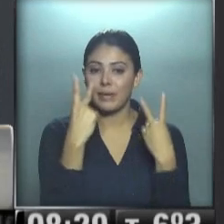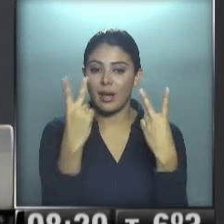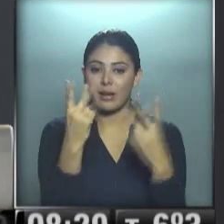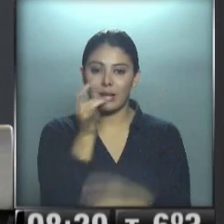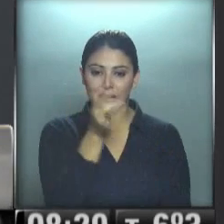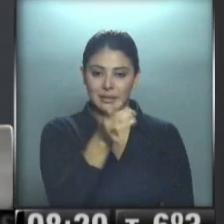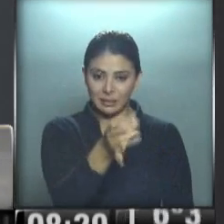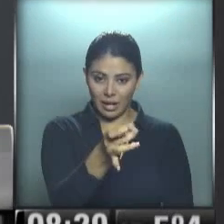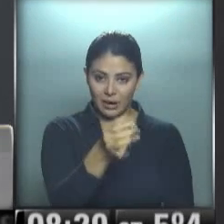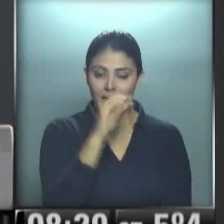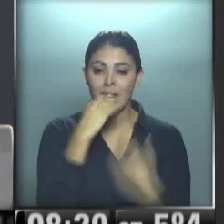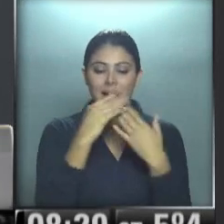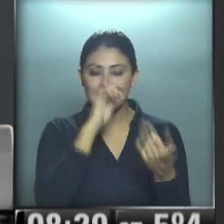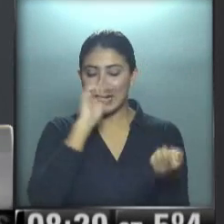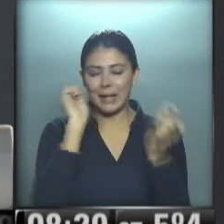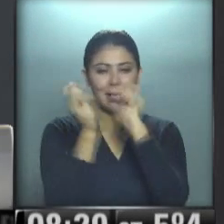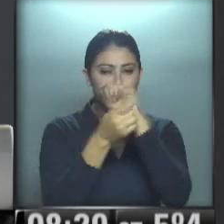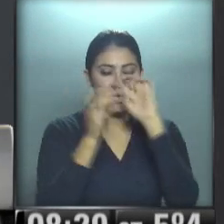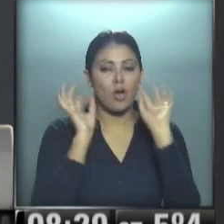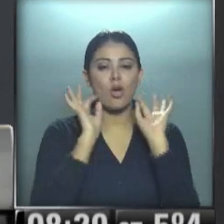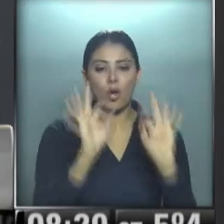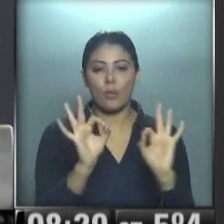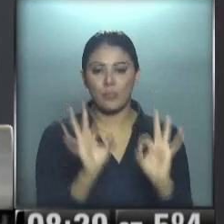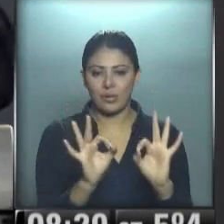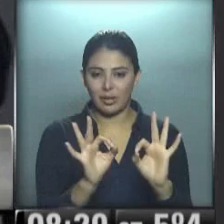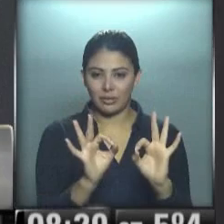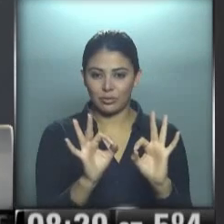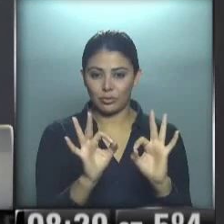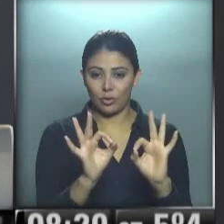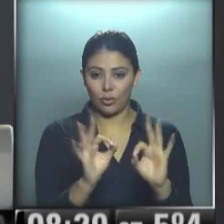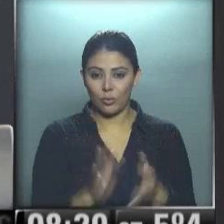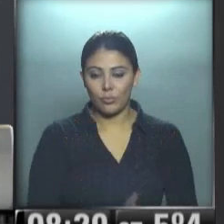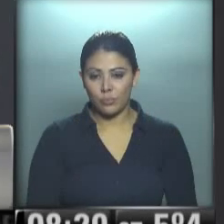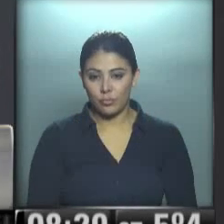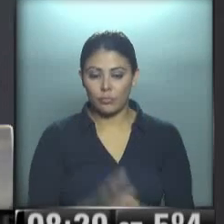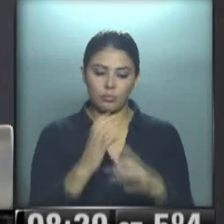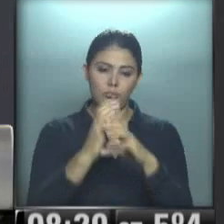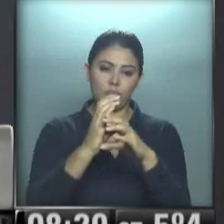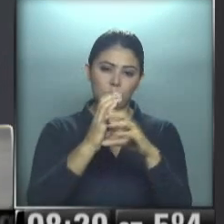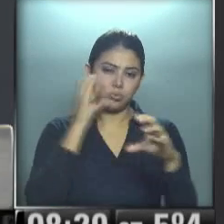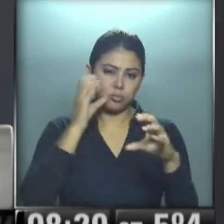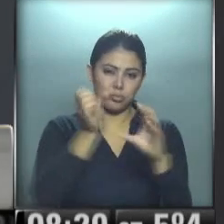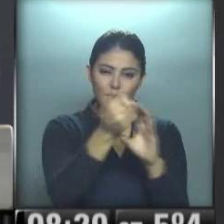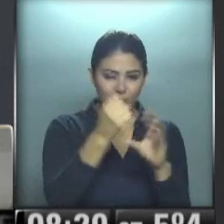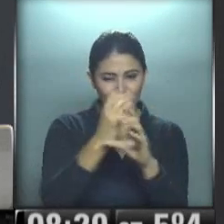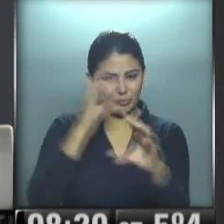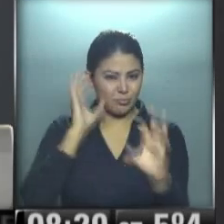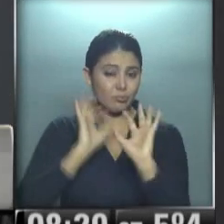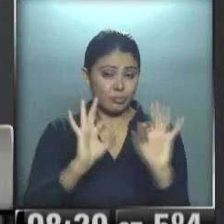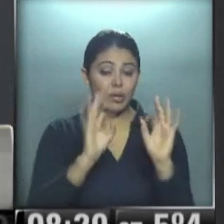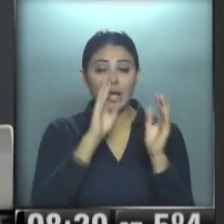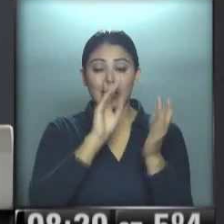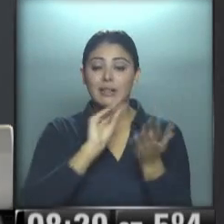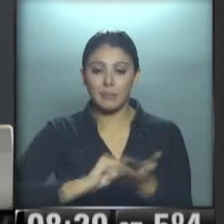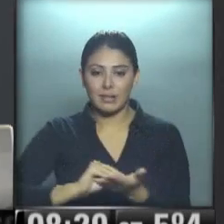ferroviario con la renovación integral de los locomotoras vagones etcétera a su vez